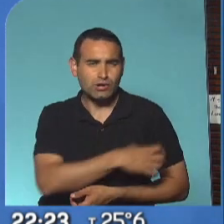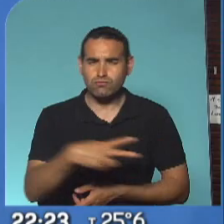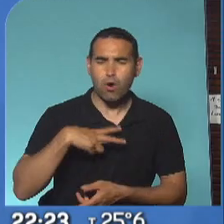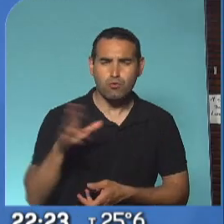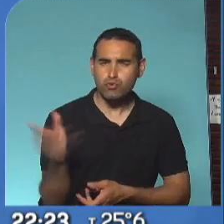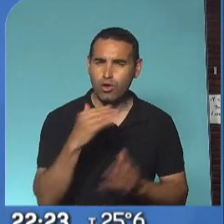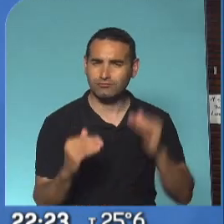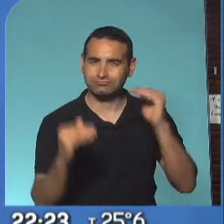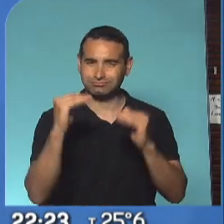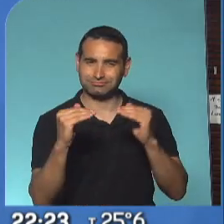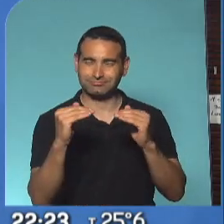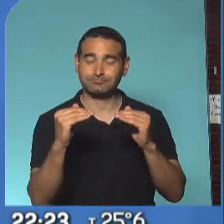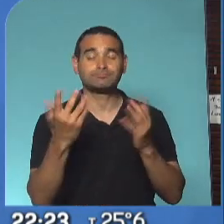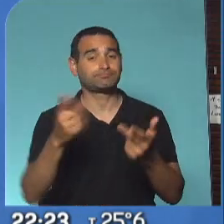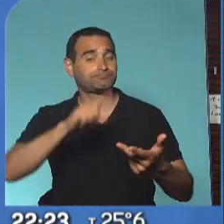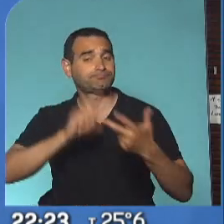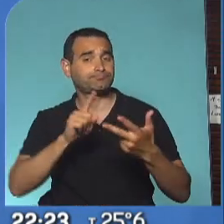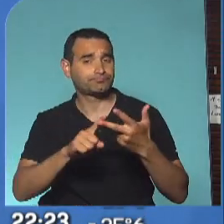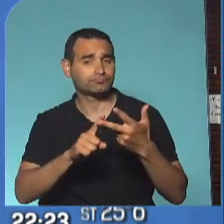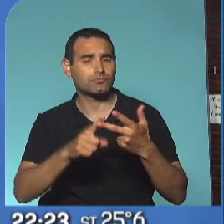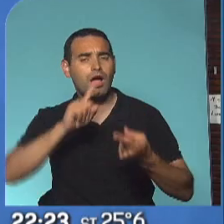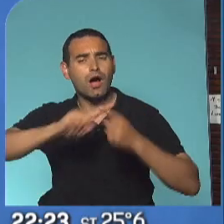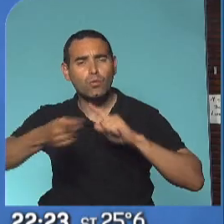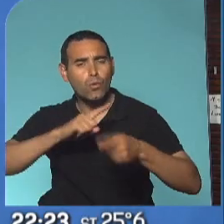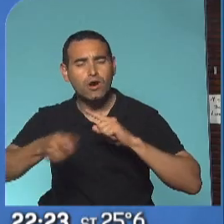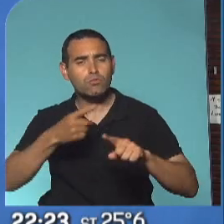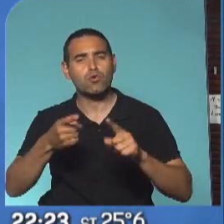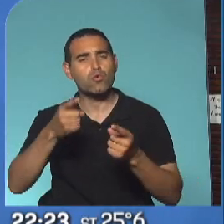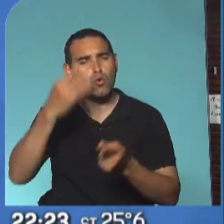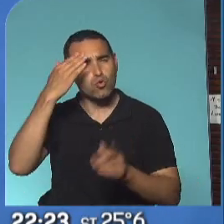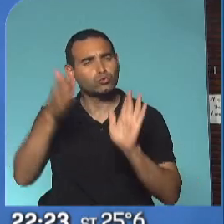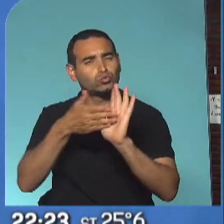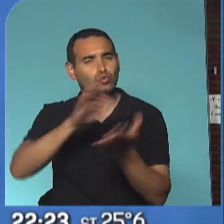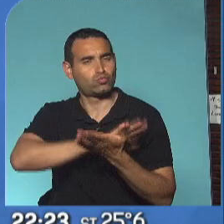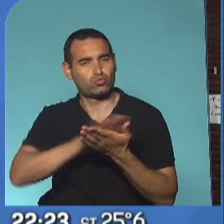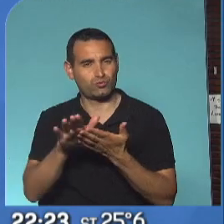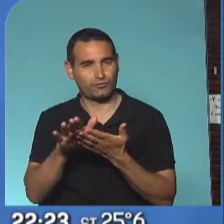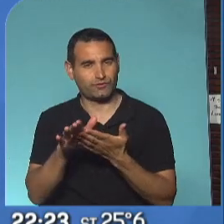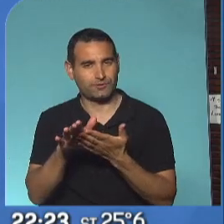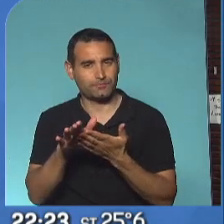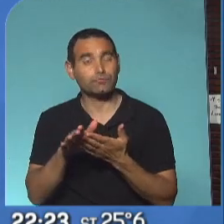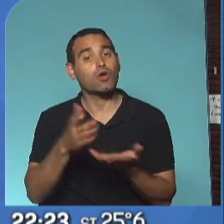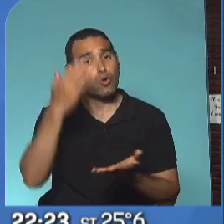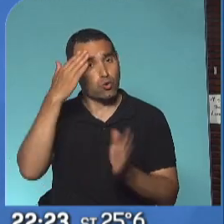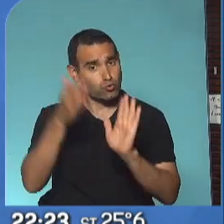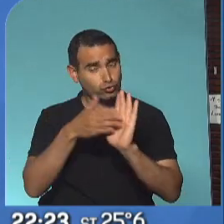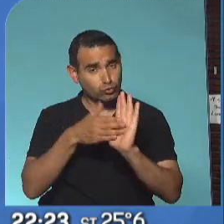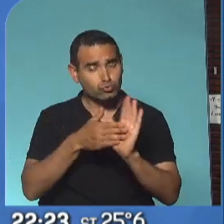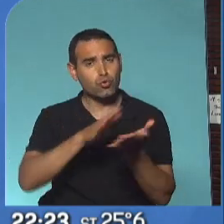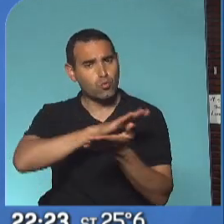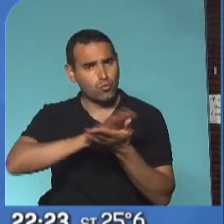privilegios. Y tercero, un acuerdo por una nueva Constitución, dentro del marco de